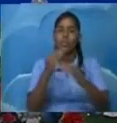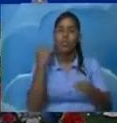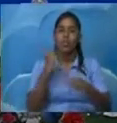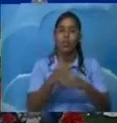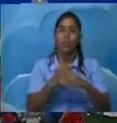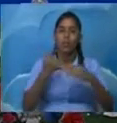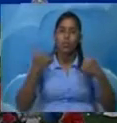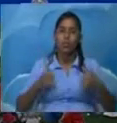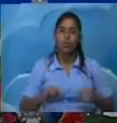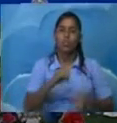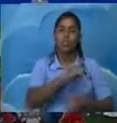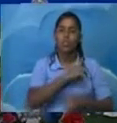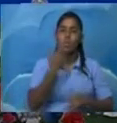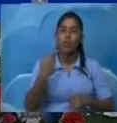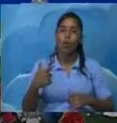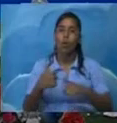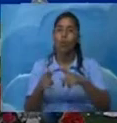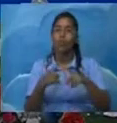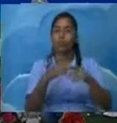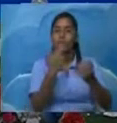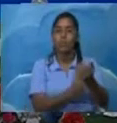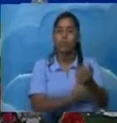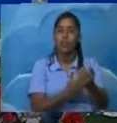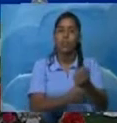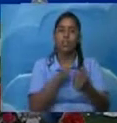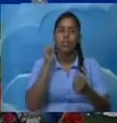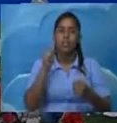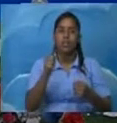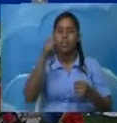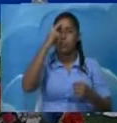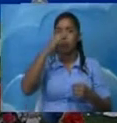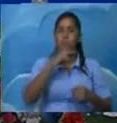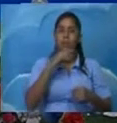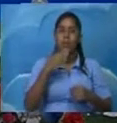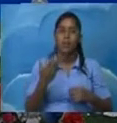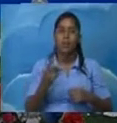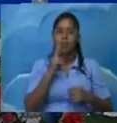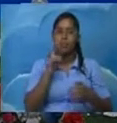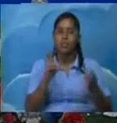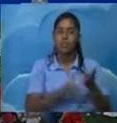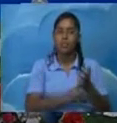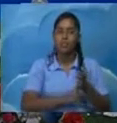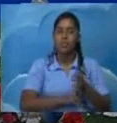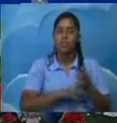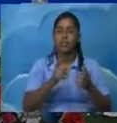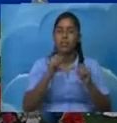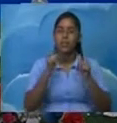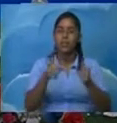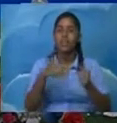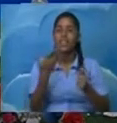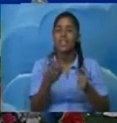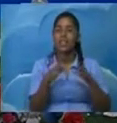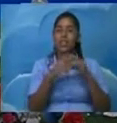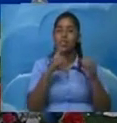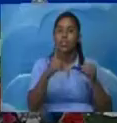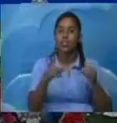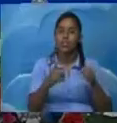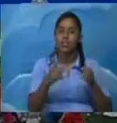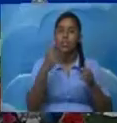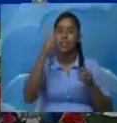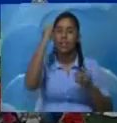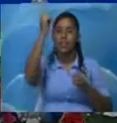los hijos de cualquier otro hermano? ¿No te parece, Maher? Sí, papá, me parece Muy bien, y que eso sirva